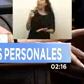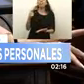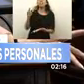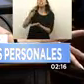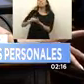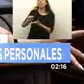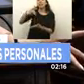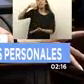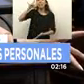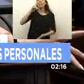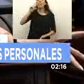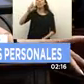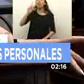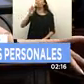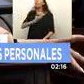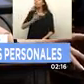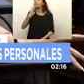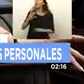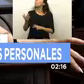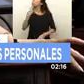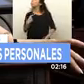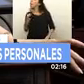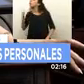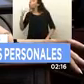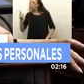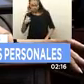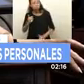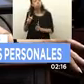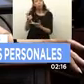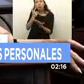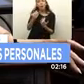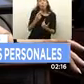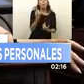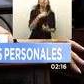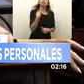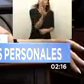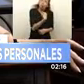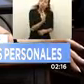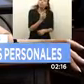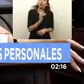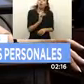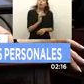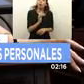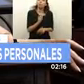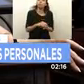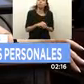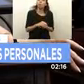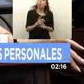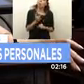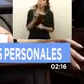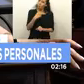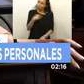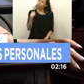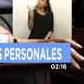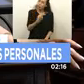neiden Cuántos años hace y digo yo cuando nosotros intentamos con con cuando nosotros